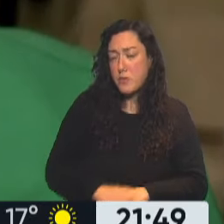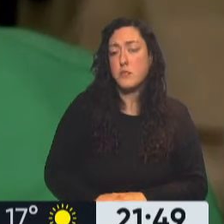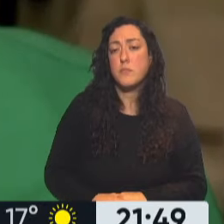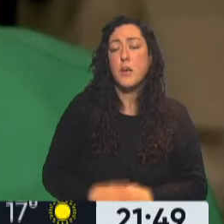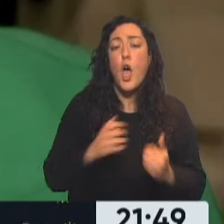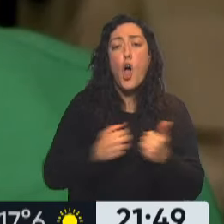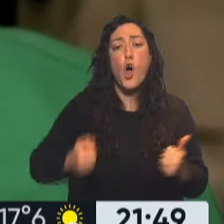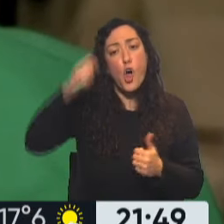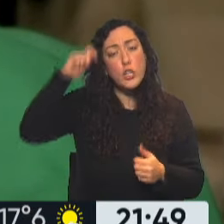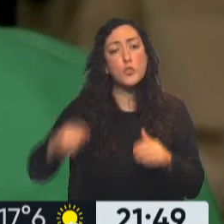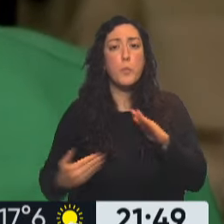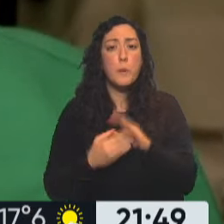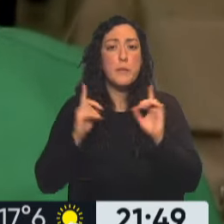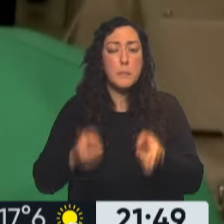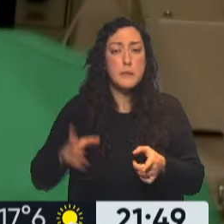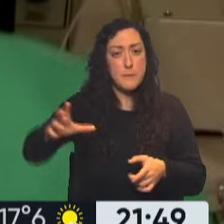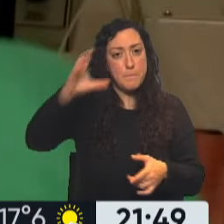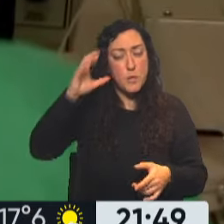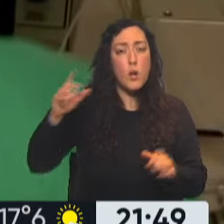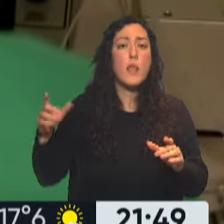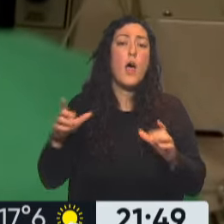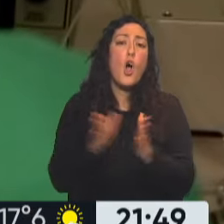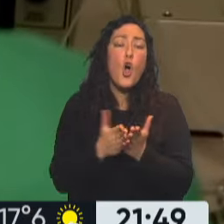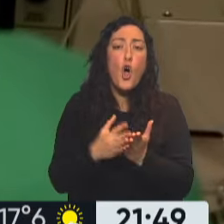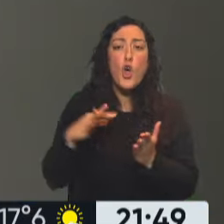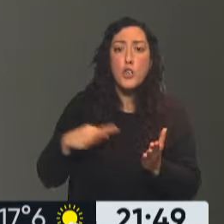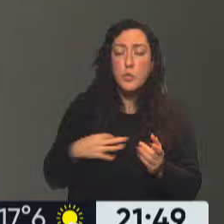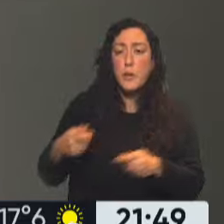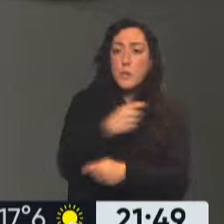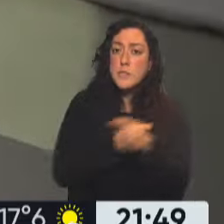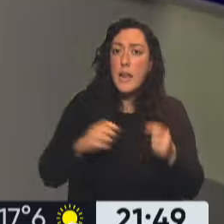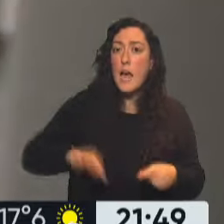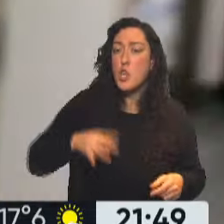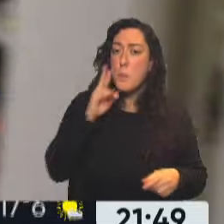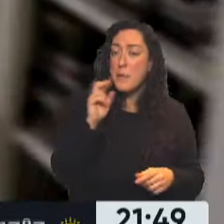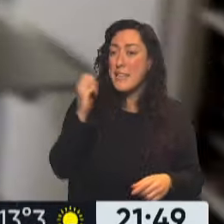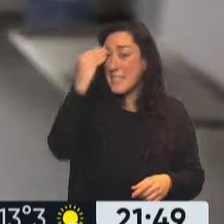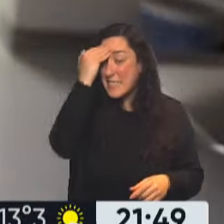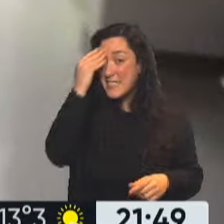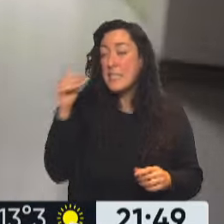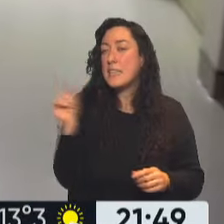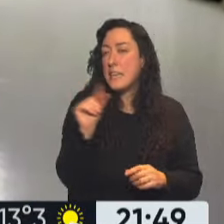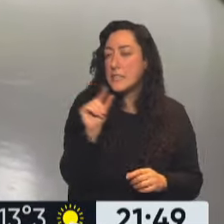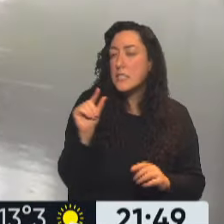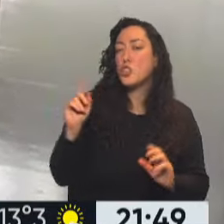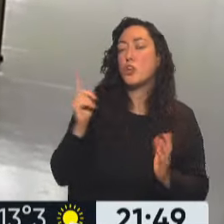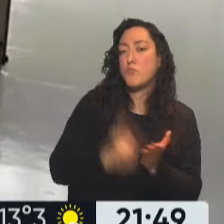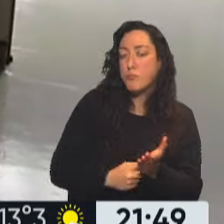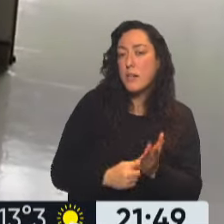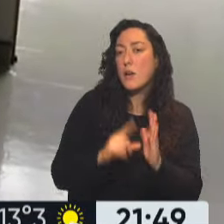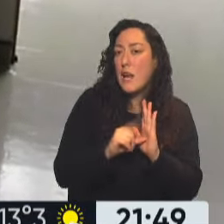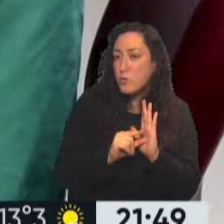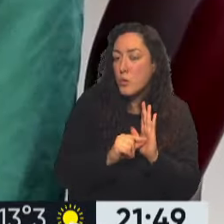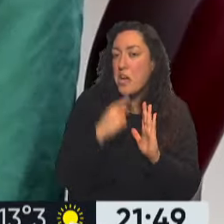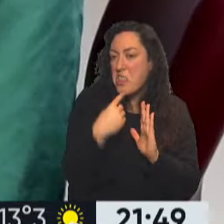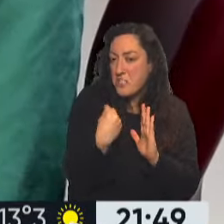Corte recuerda que cuando se sancionó el Código Civil y Comercial en el año 2015, hay una cláusula transitoria del mismo que estableció